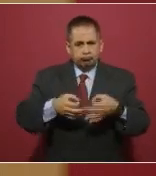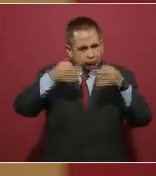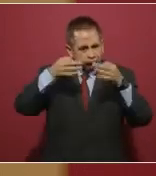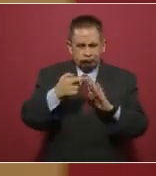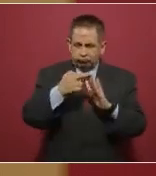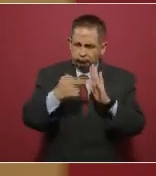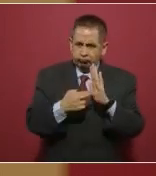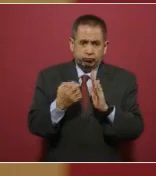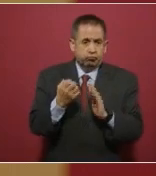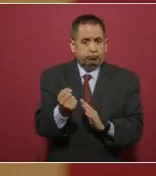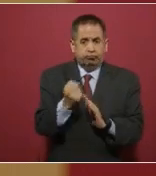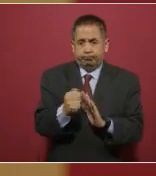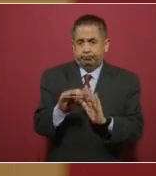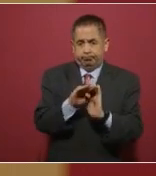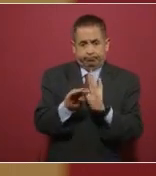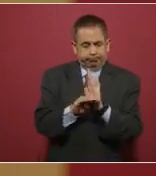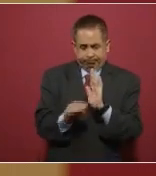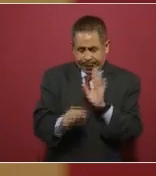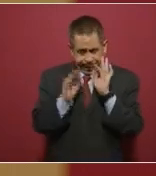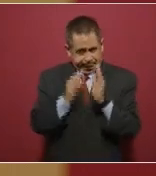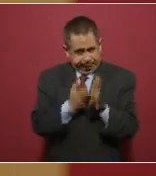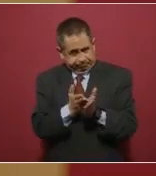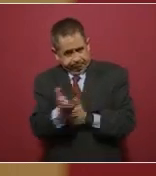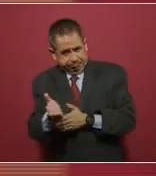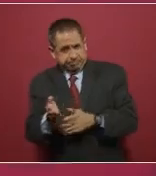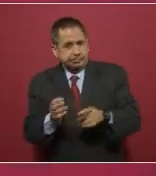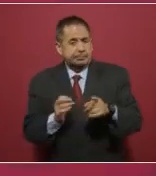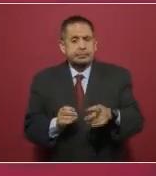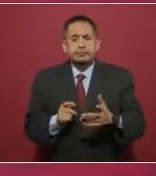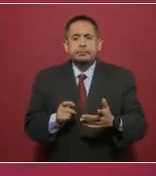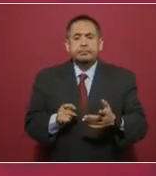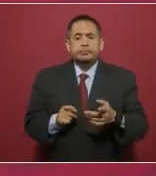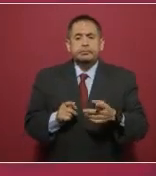disciplina, que tiene